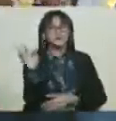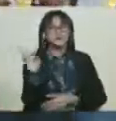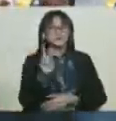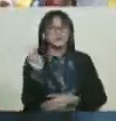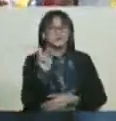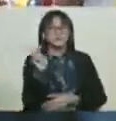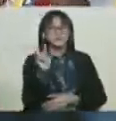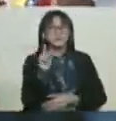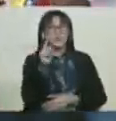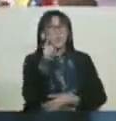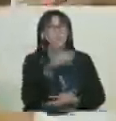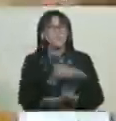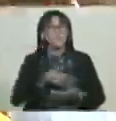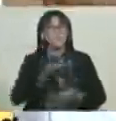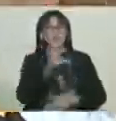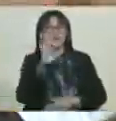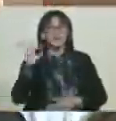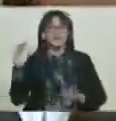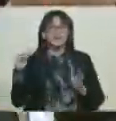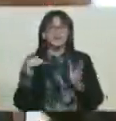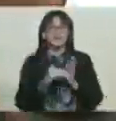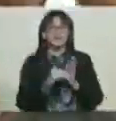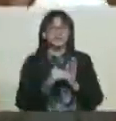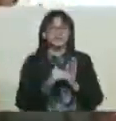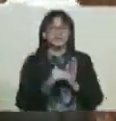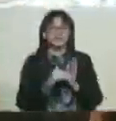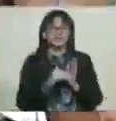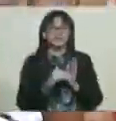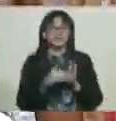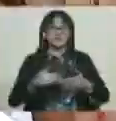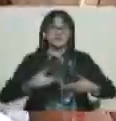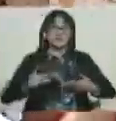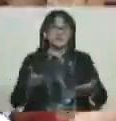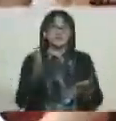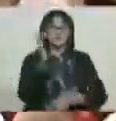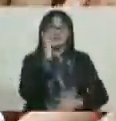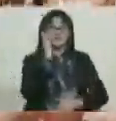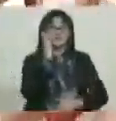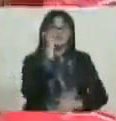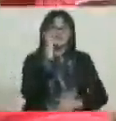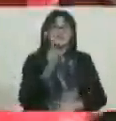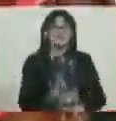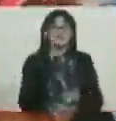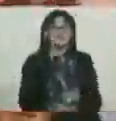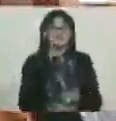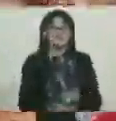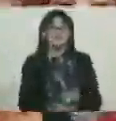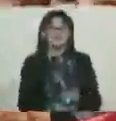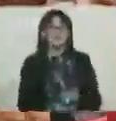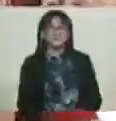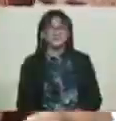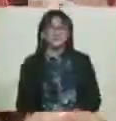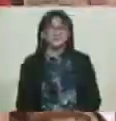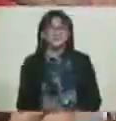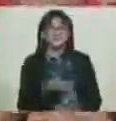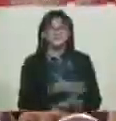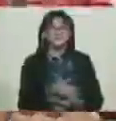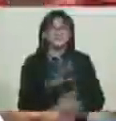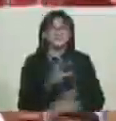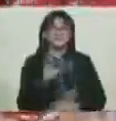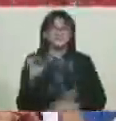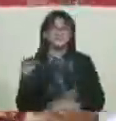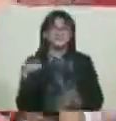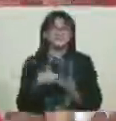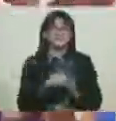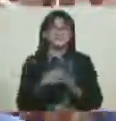de un millón quinientos mil bolívares de regalo a la madre 1.500.000 a